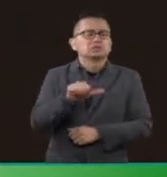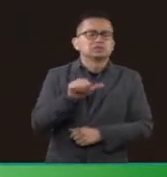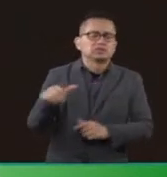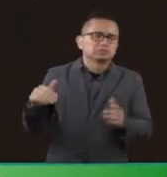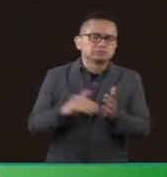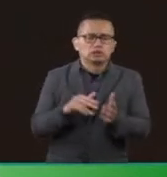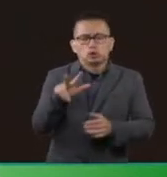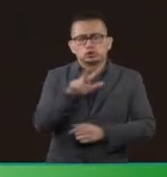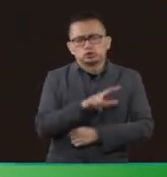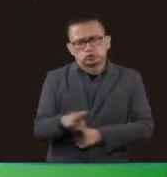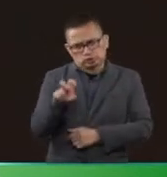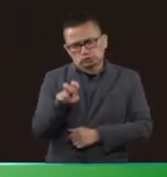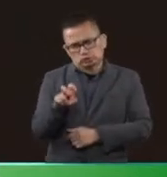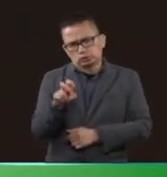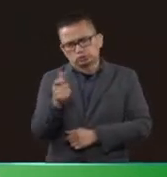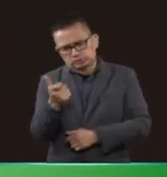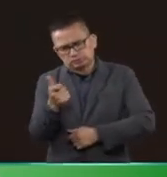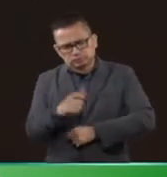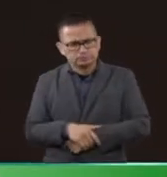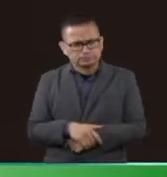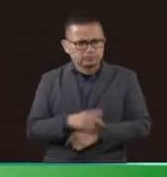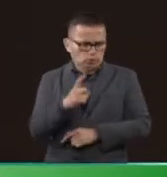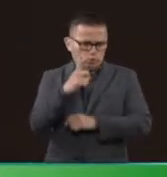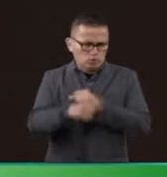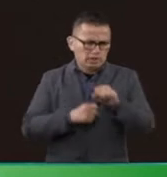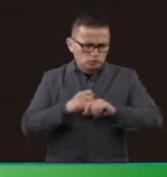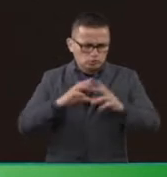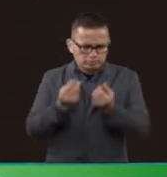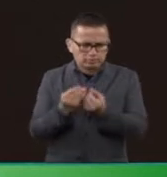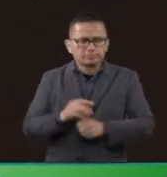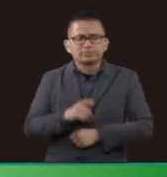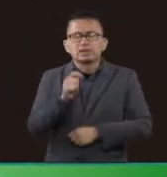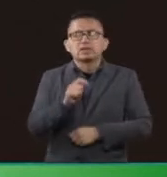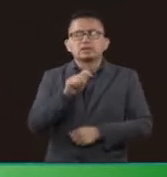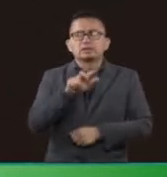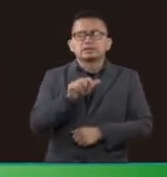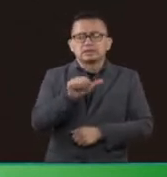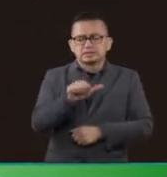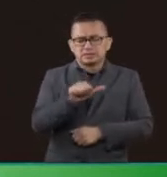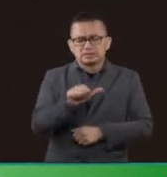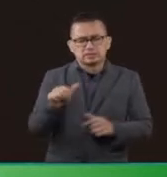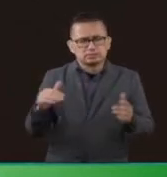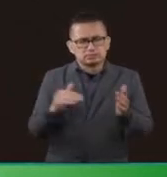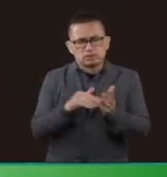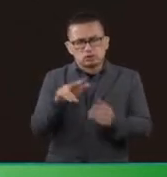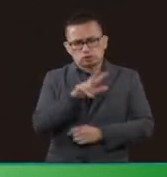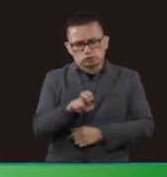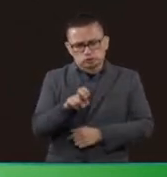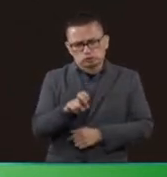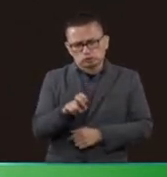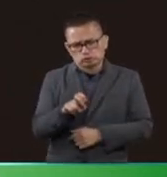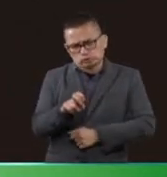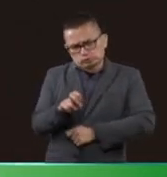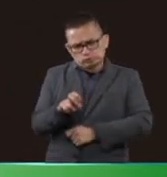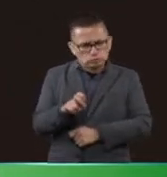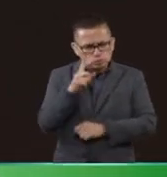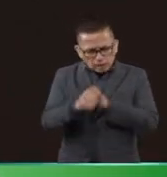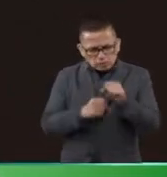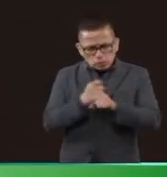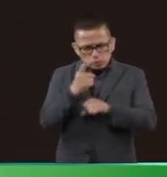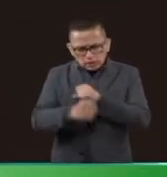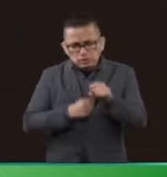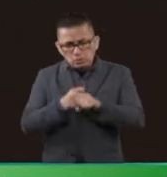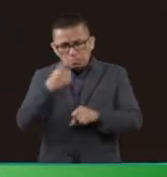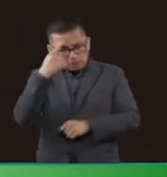año y estos 16800 pesos al año calculado por los 21 millones de personas con